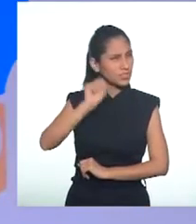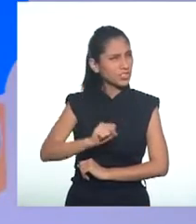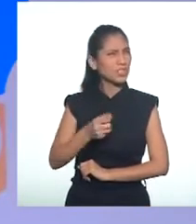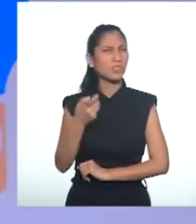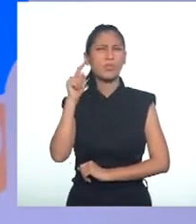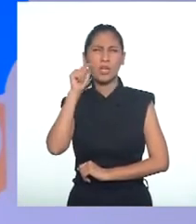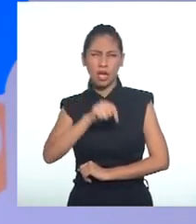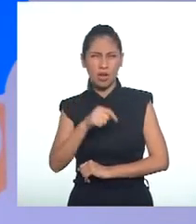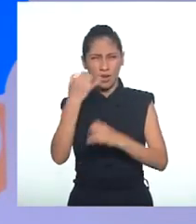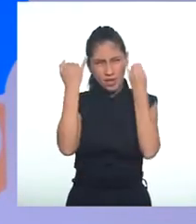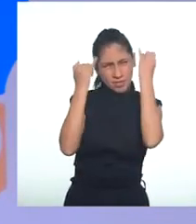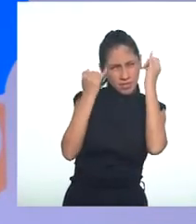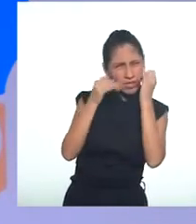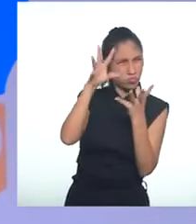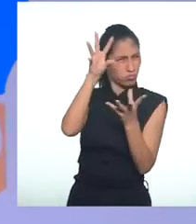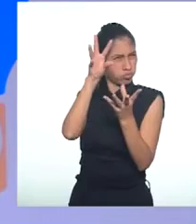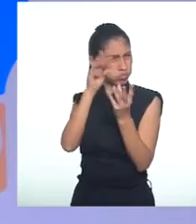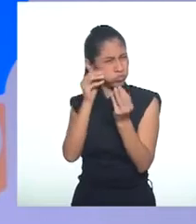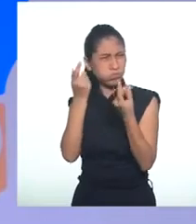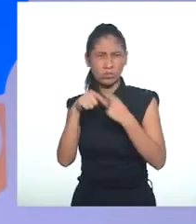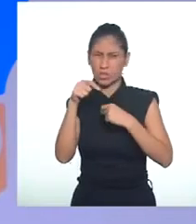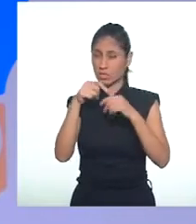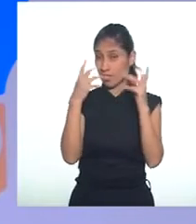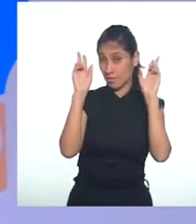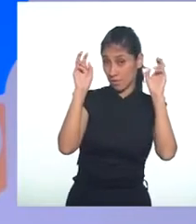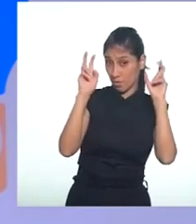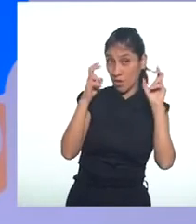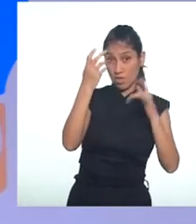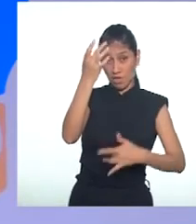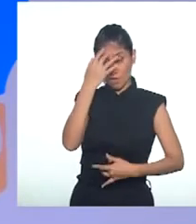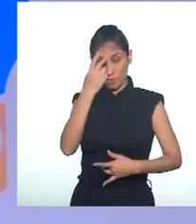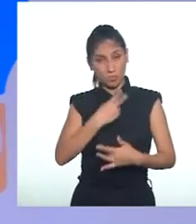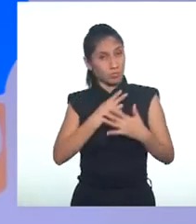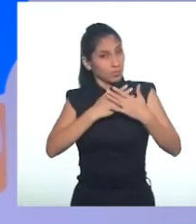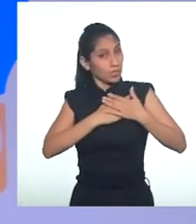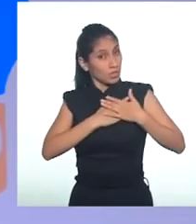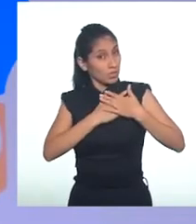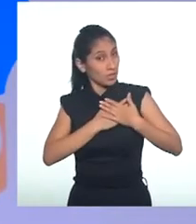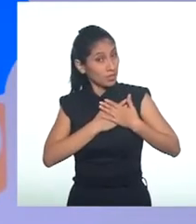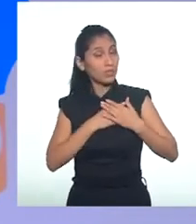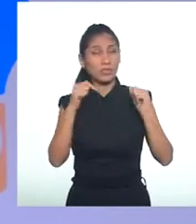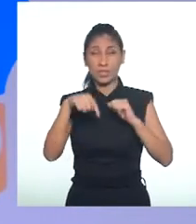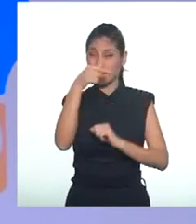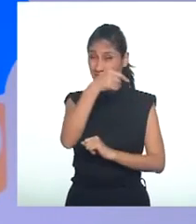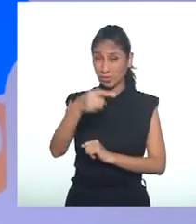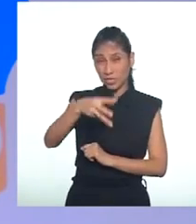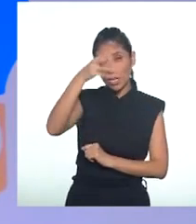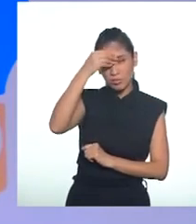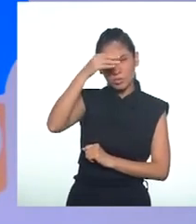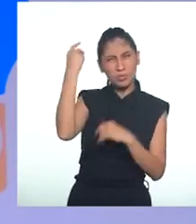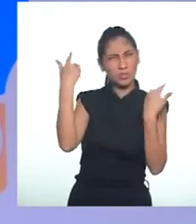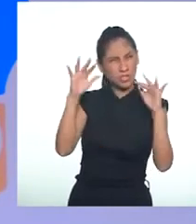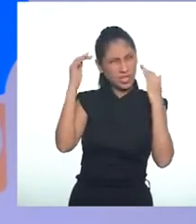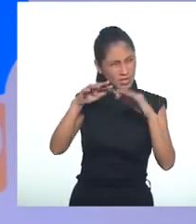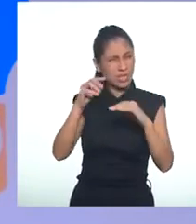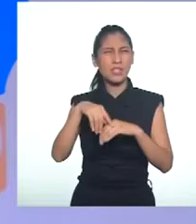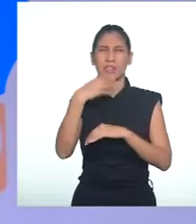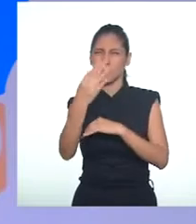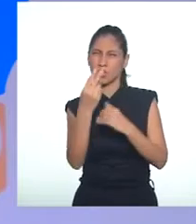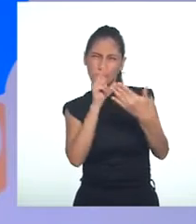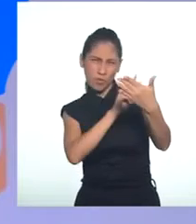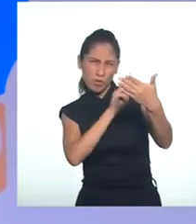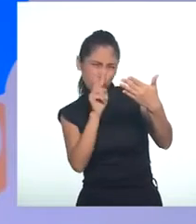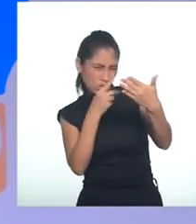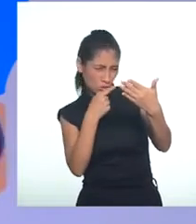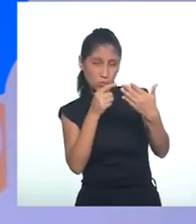y para reforzar algunas ideas sobre esta y otras enfermedades respiratorias, durante la semana hemos visto este tema y a partir de